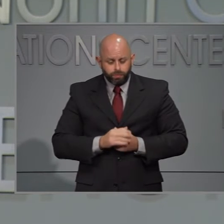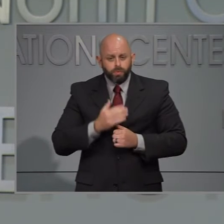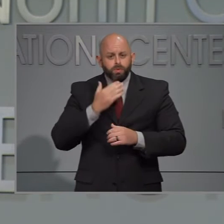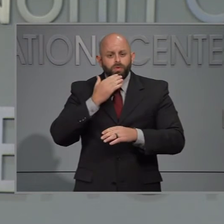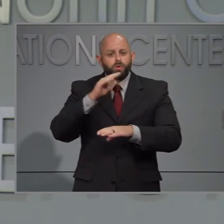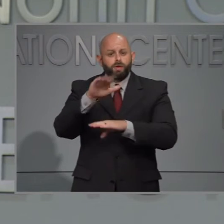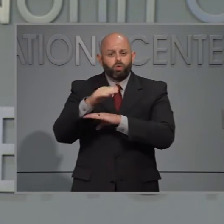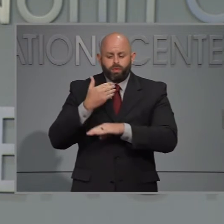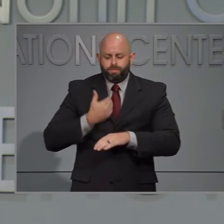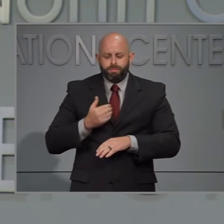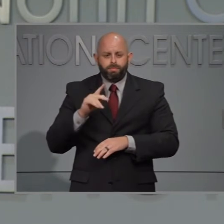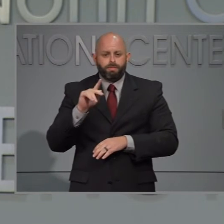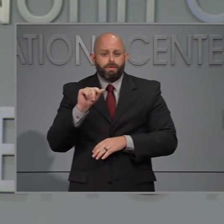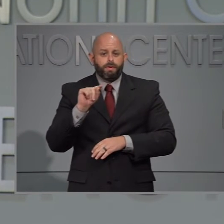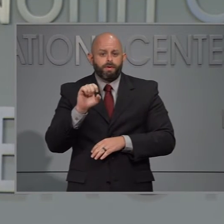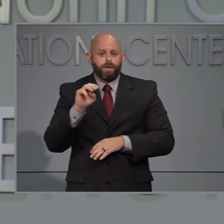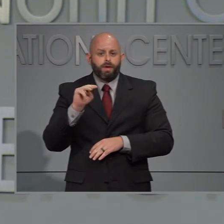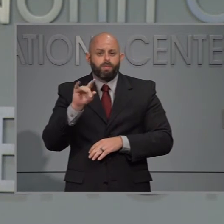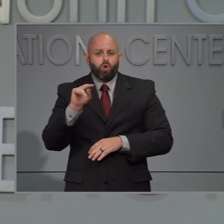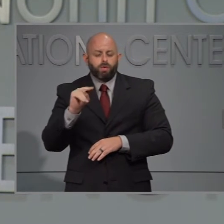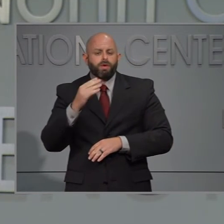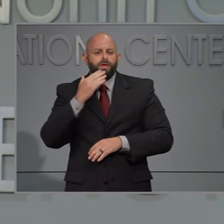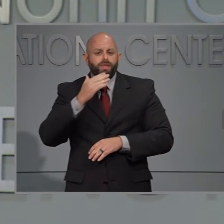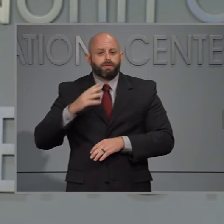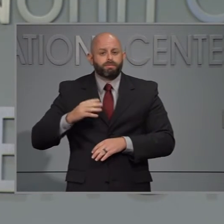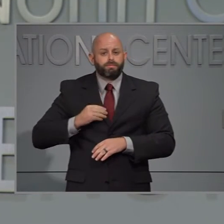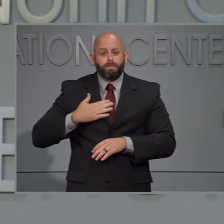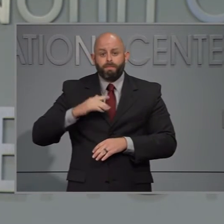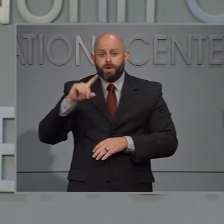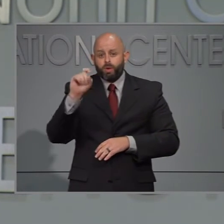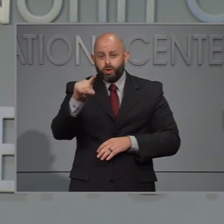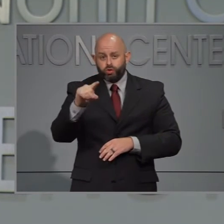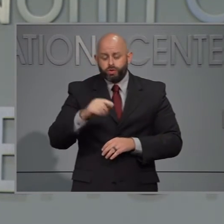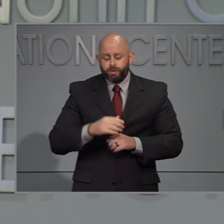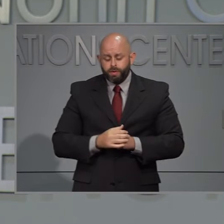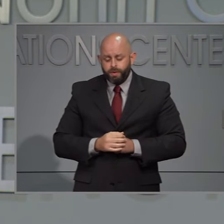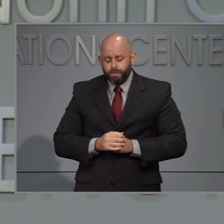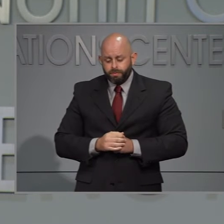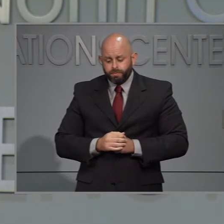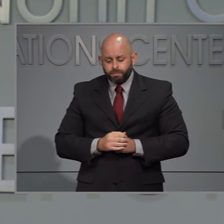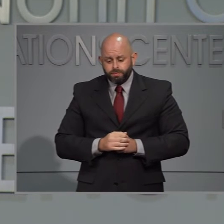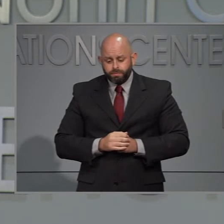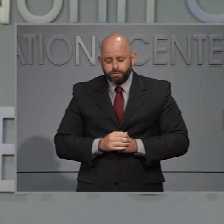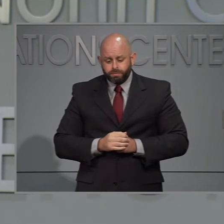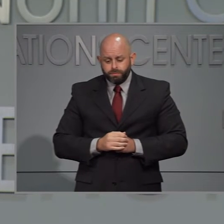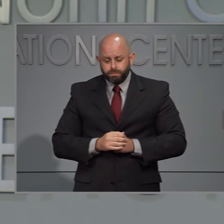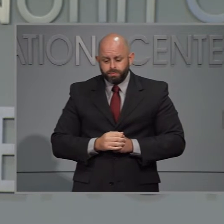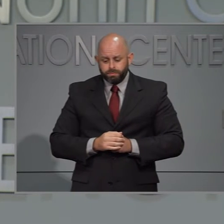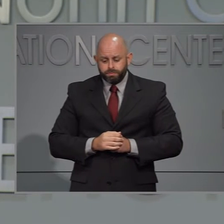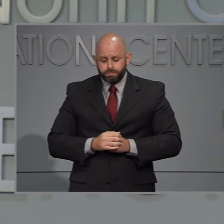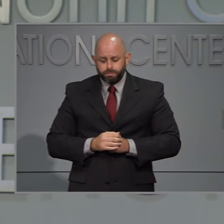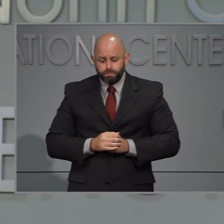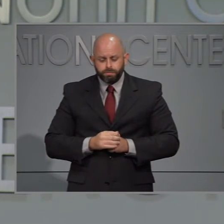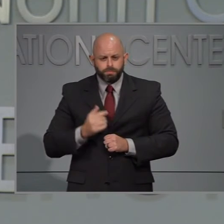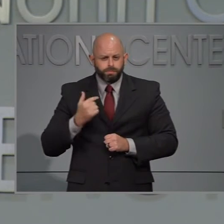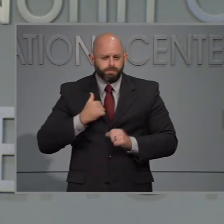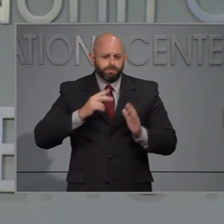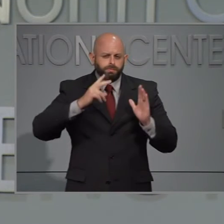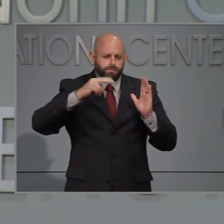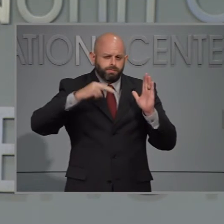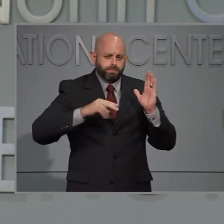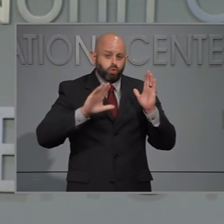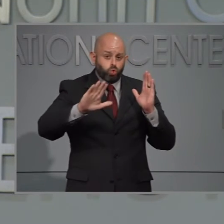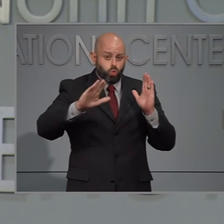Gracias por tomar mi pregunta. Estoy revisando su orden ejecutiva y parece, y corríjame si